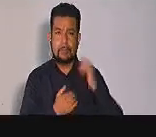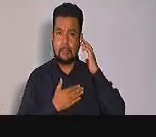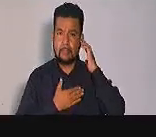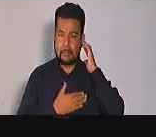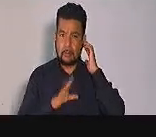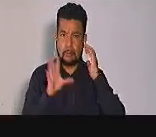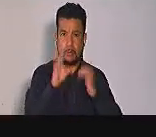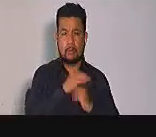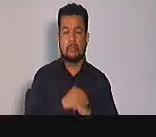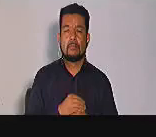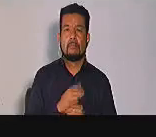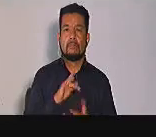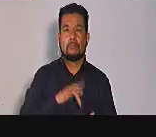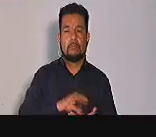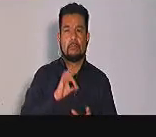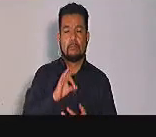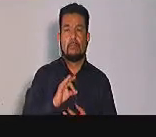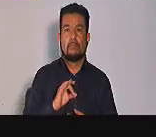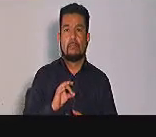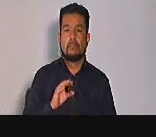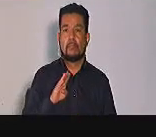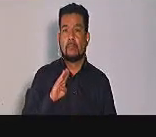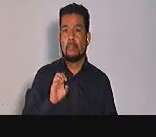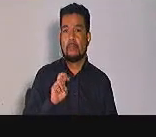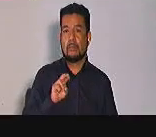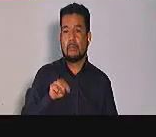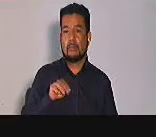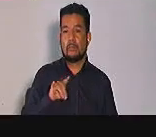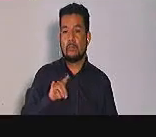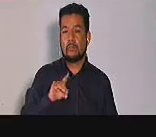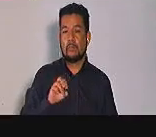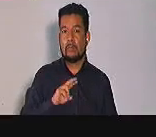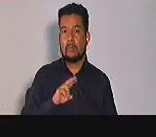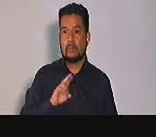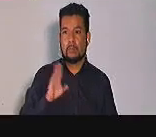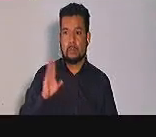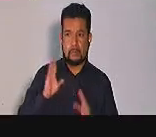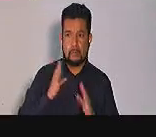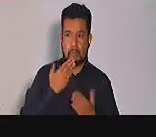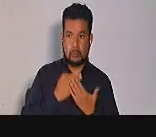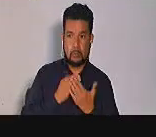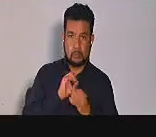todos. Copiada su asistencia. Concejal Bermúdez, ¿me escucha? Buenos días.